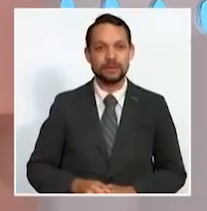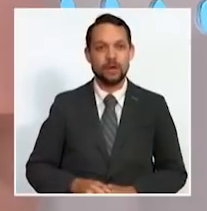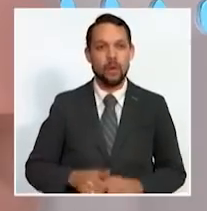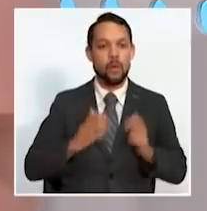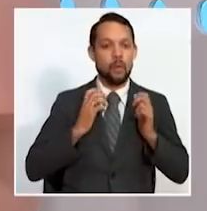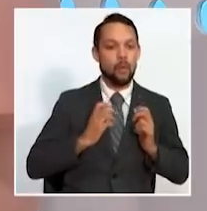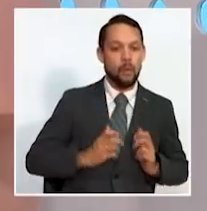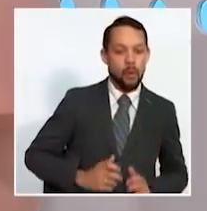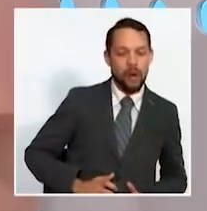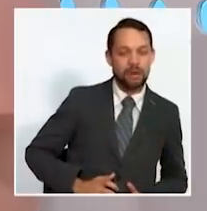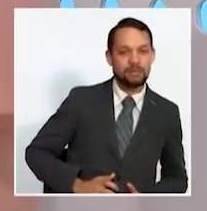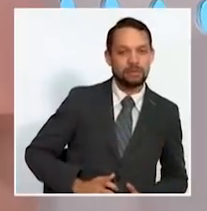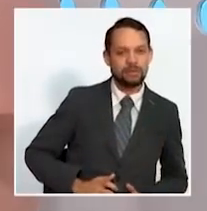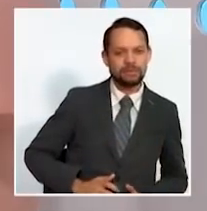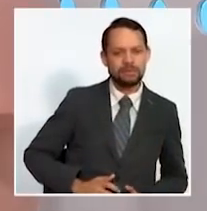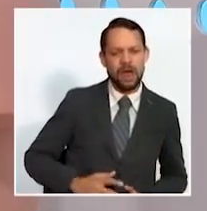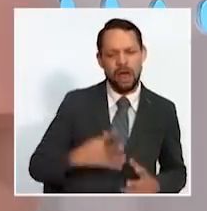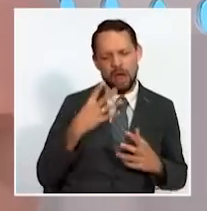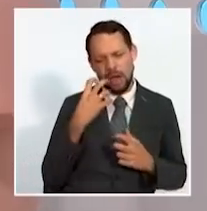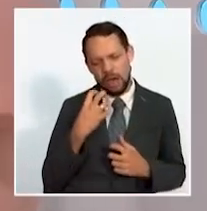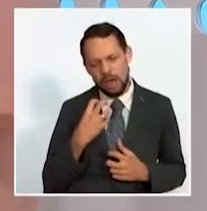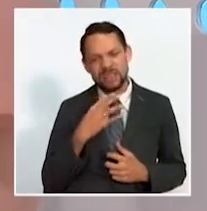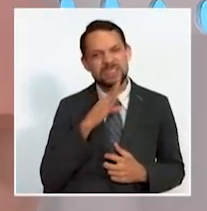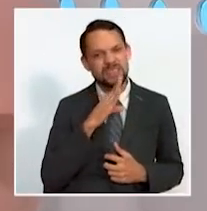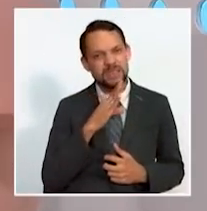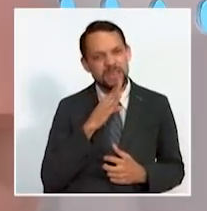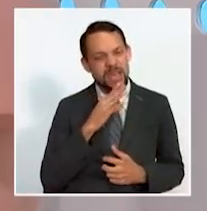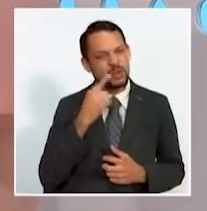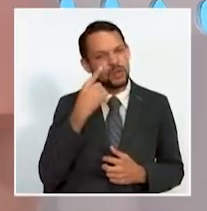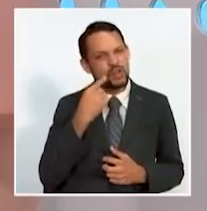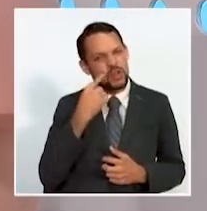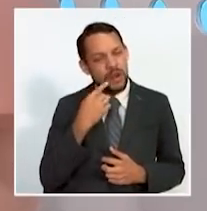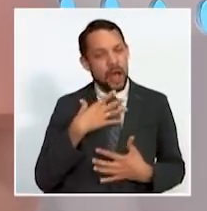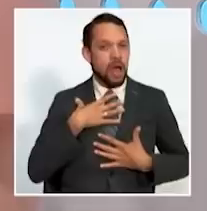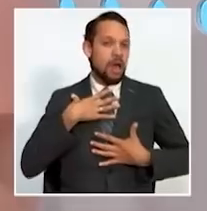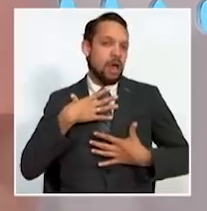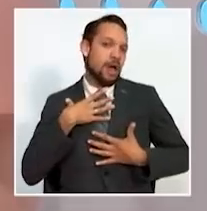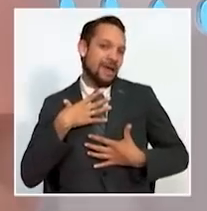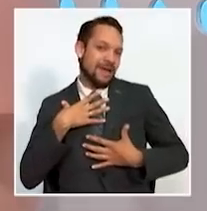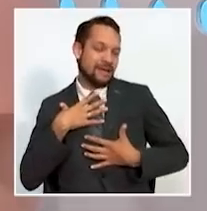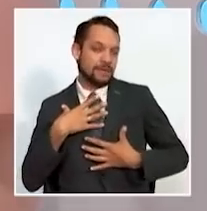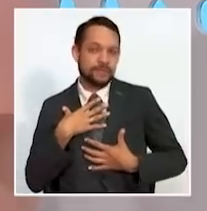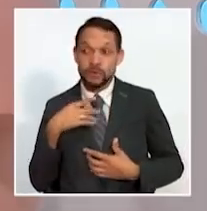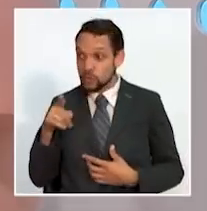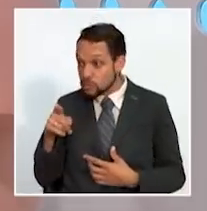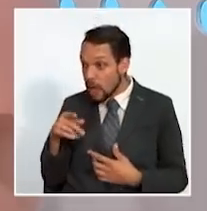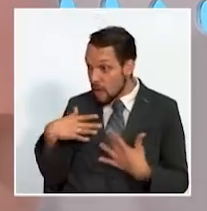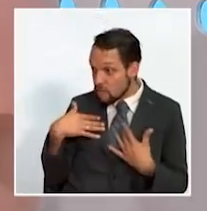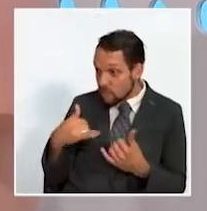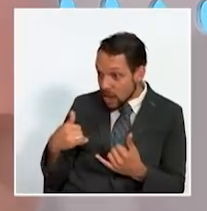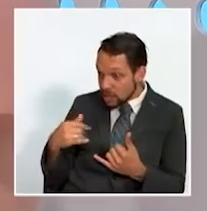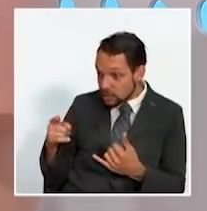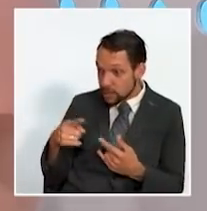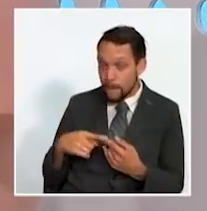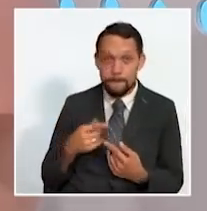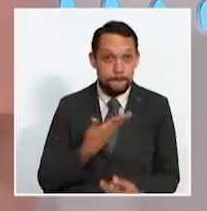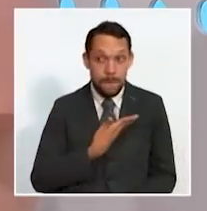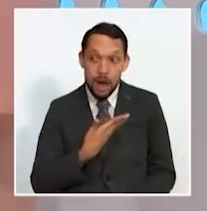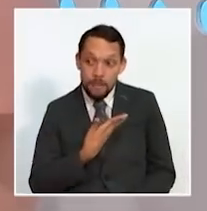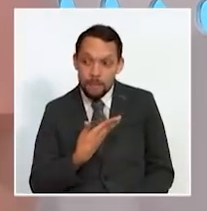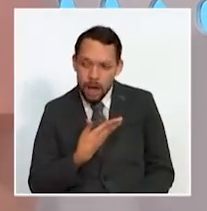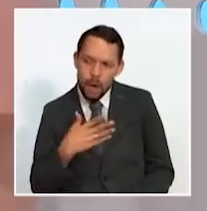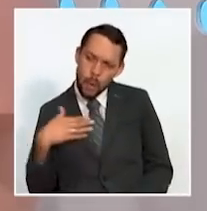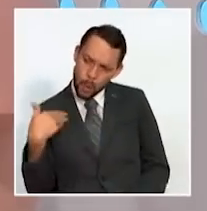triste, quien llora es el pulmón. Por eso siempre a nuestros pacientes nosotros le decimos, ¿usted es feliz? Mamá, ¿cómo